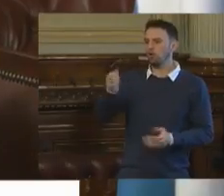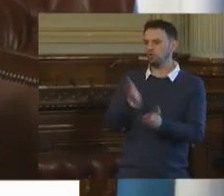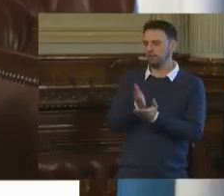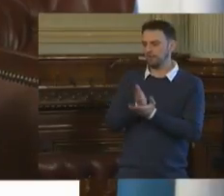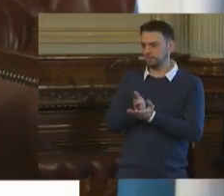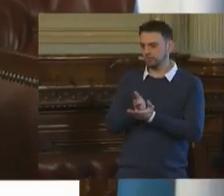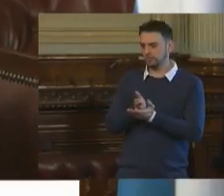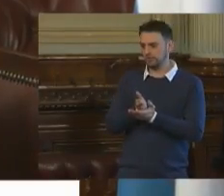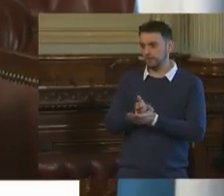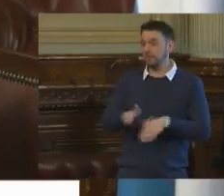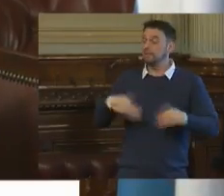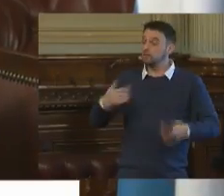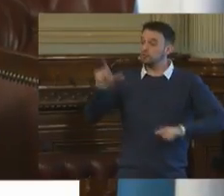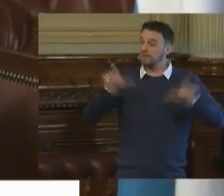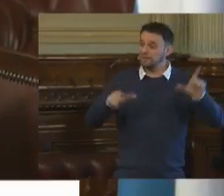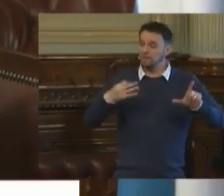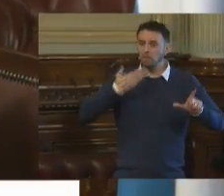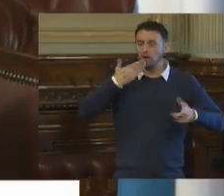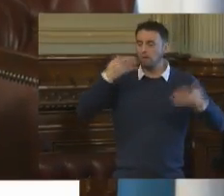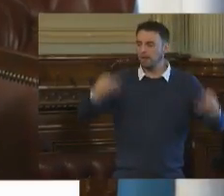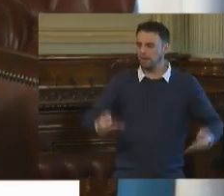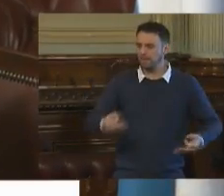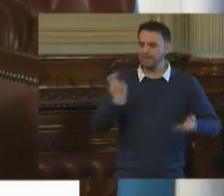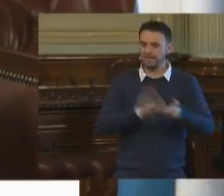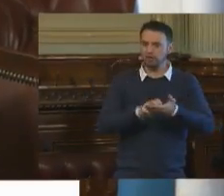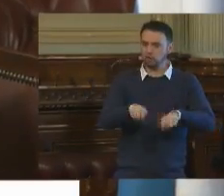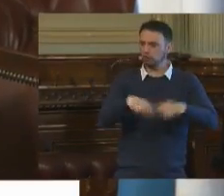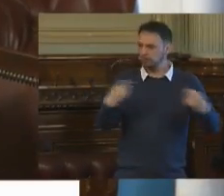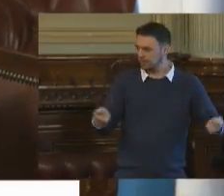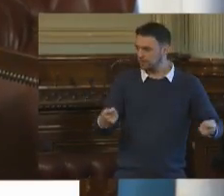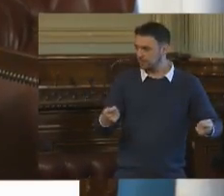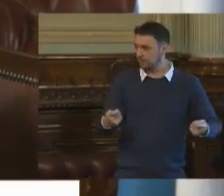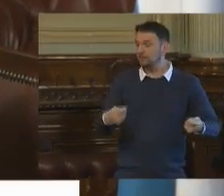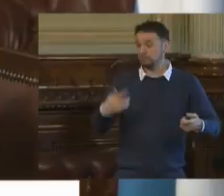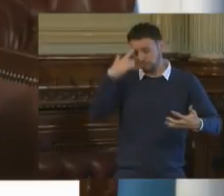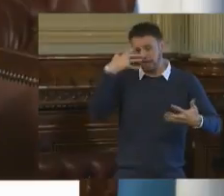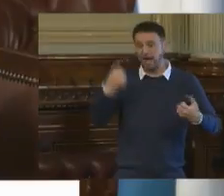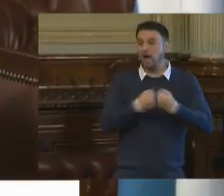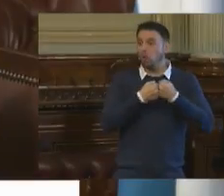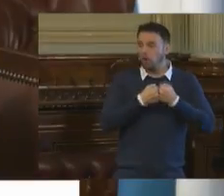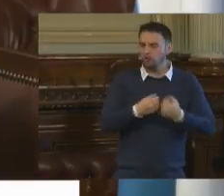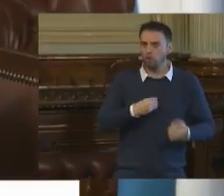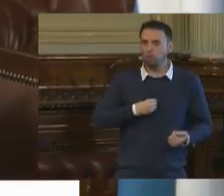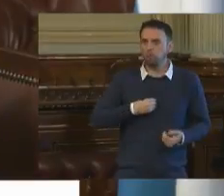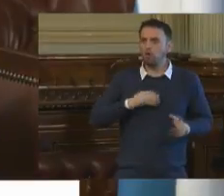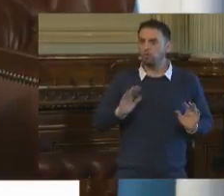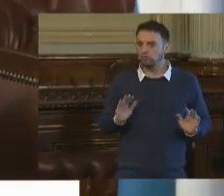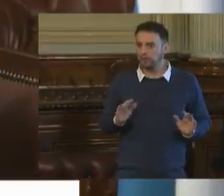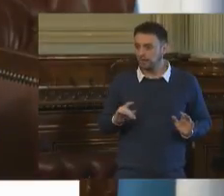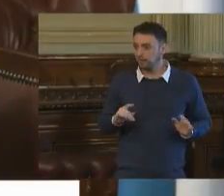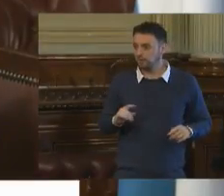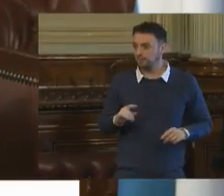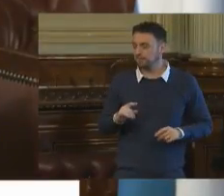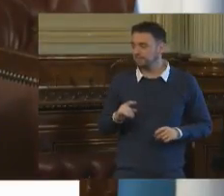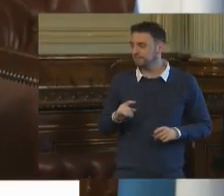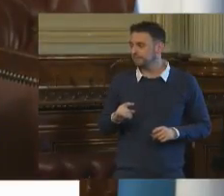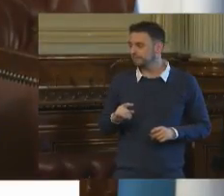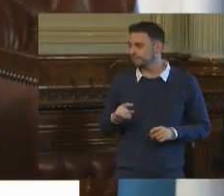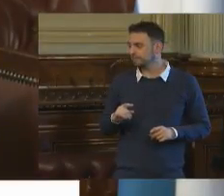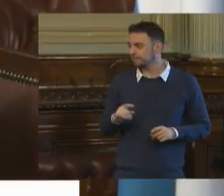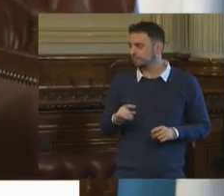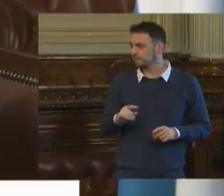que esto se vea reflejado en las noticias este fue un acuerdo voluntario que